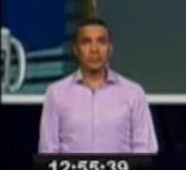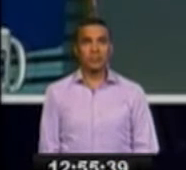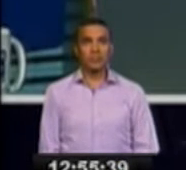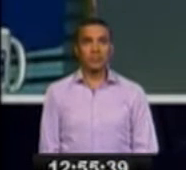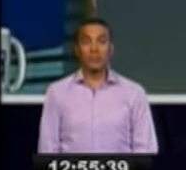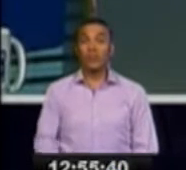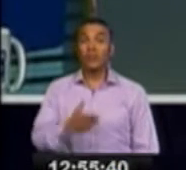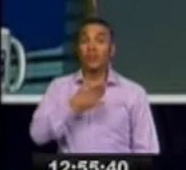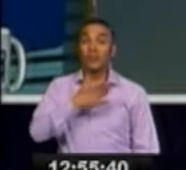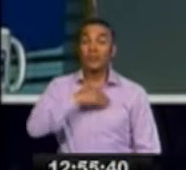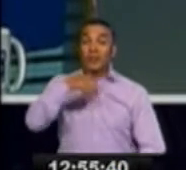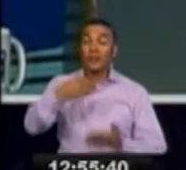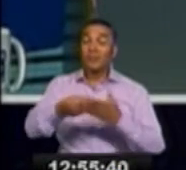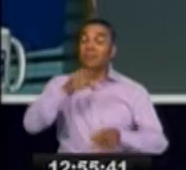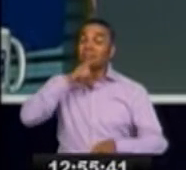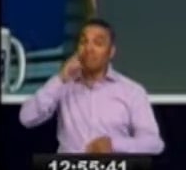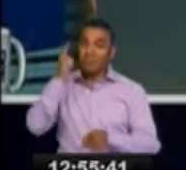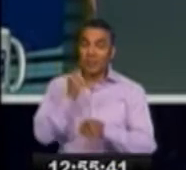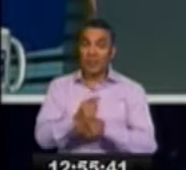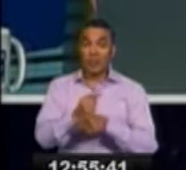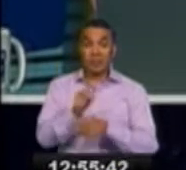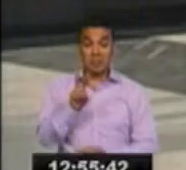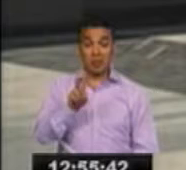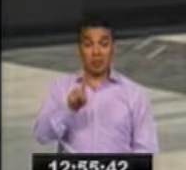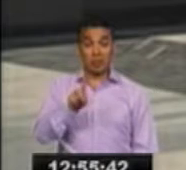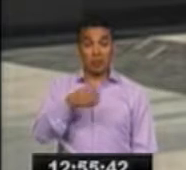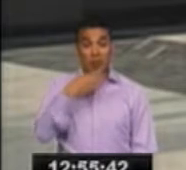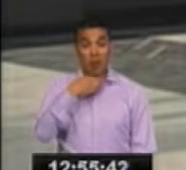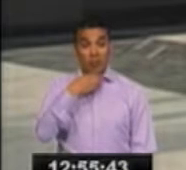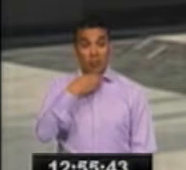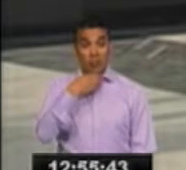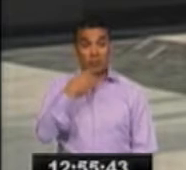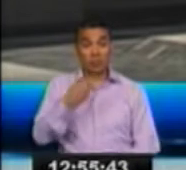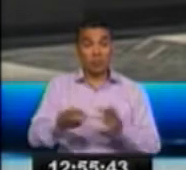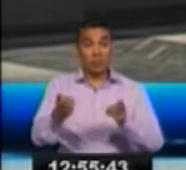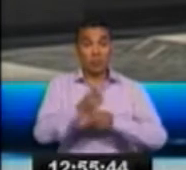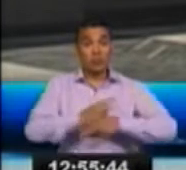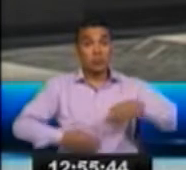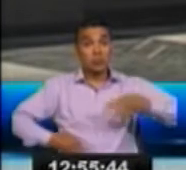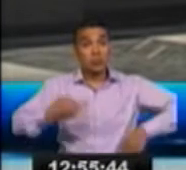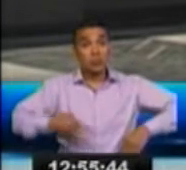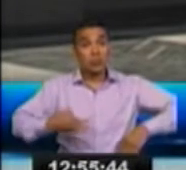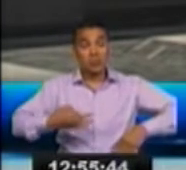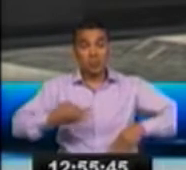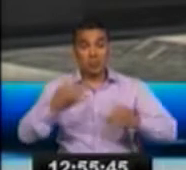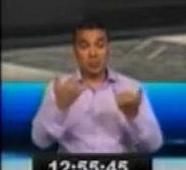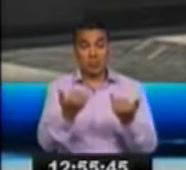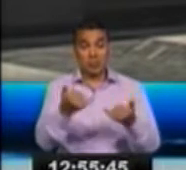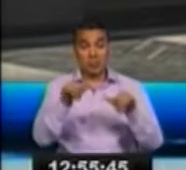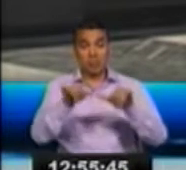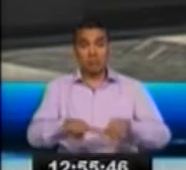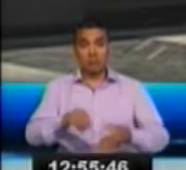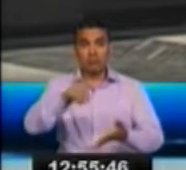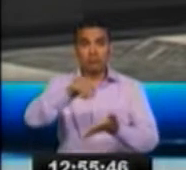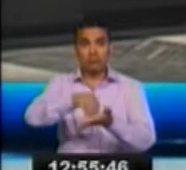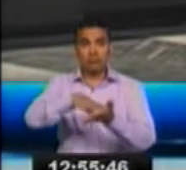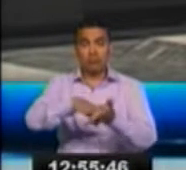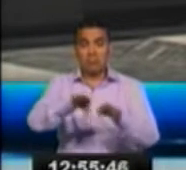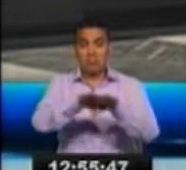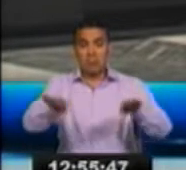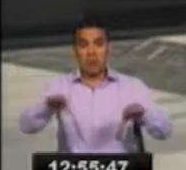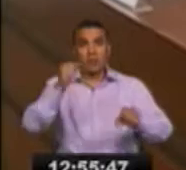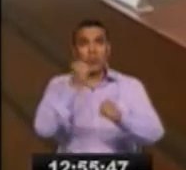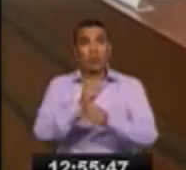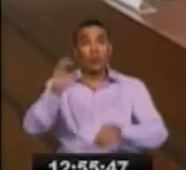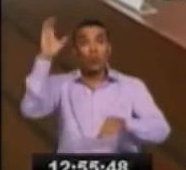¿Qué tal? Buenas tardes. Efectivamente, desde el 21 de agosto en que el Consejo de la Judicatura Transitorio conformó esta Mesa por la